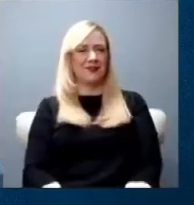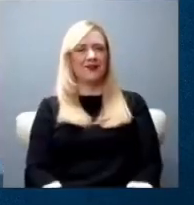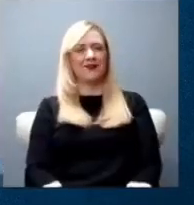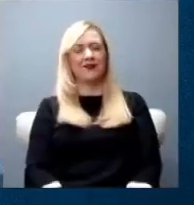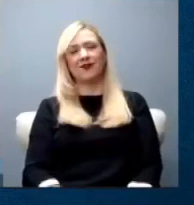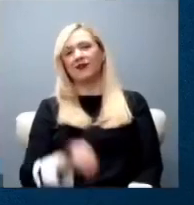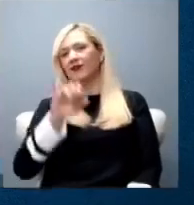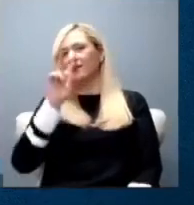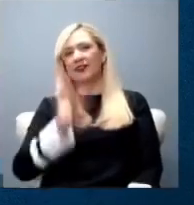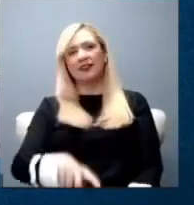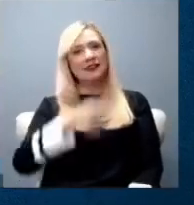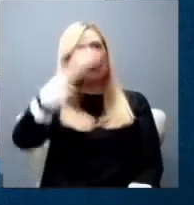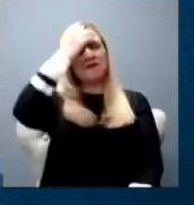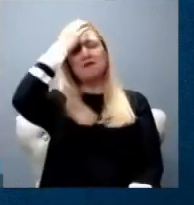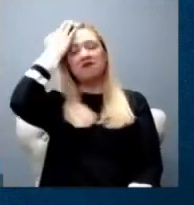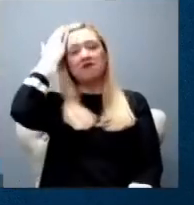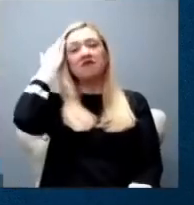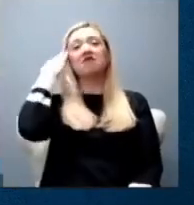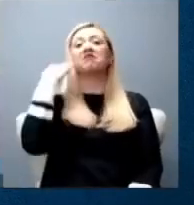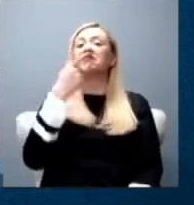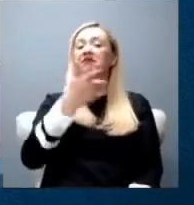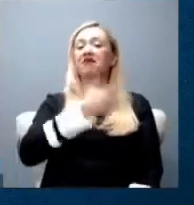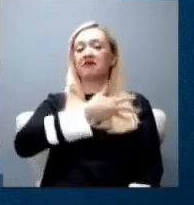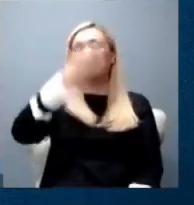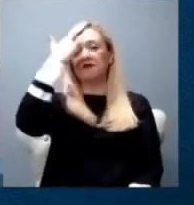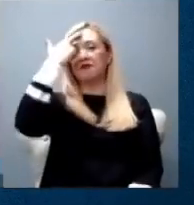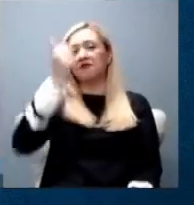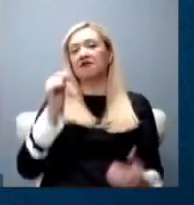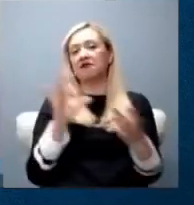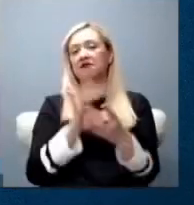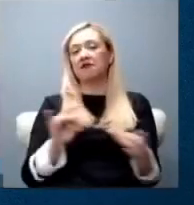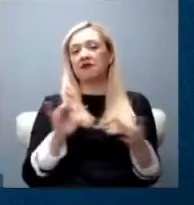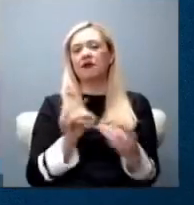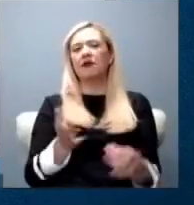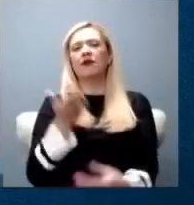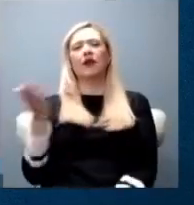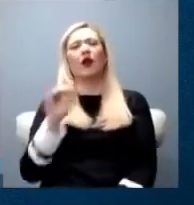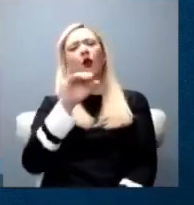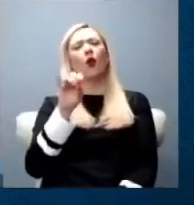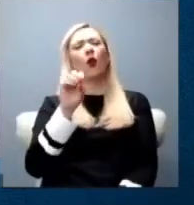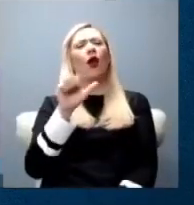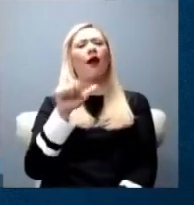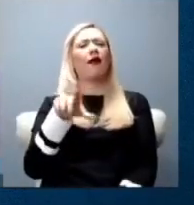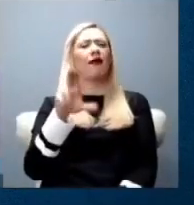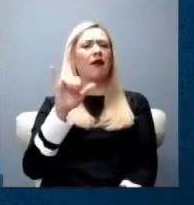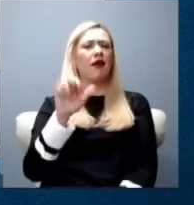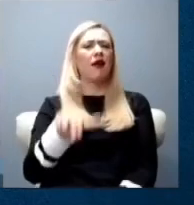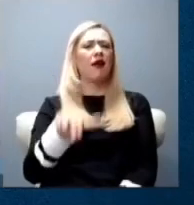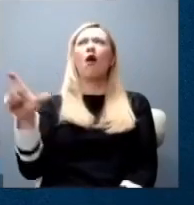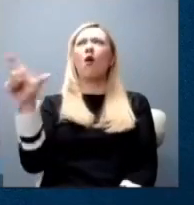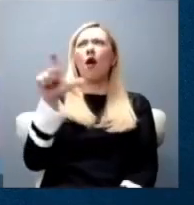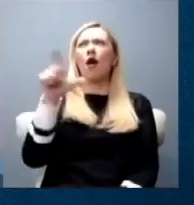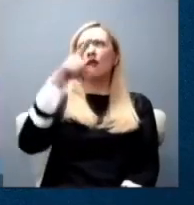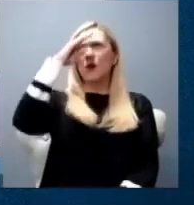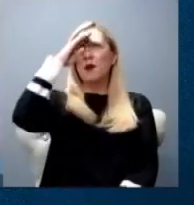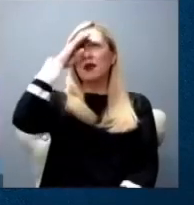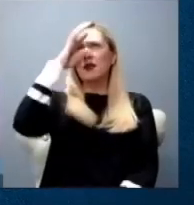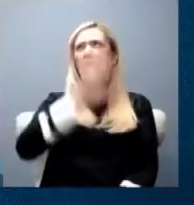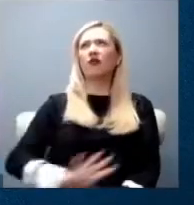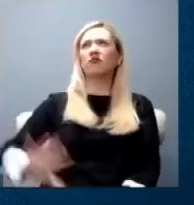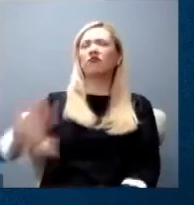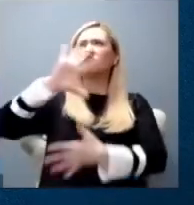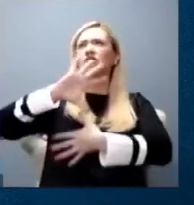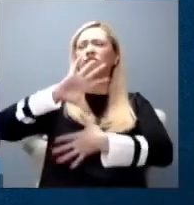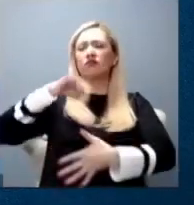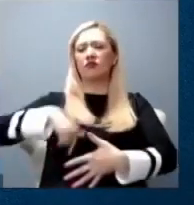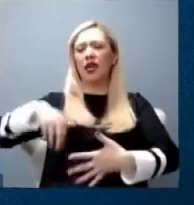Exacto, qué bueno que lo enfatizas, Marcia. Joaquín, ahora para entender cuándo va a operar un sistema interamericano, por ejemplo, en el caso de nuestra